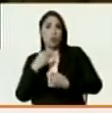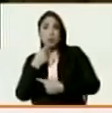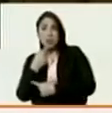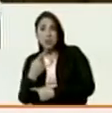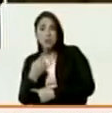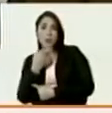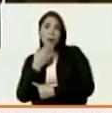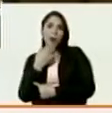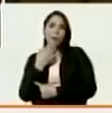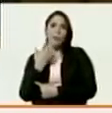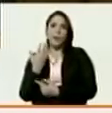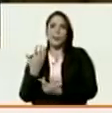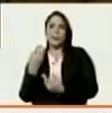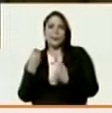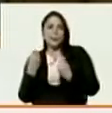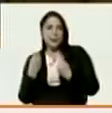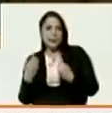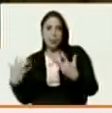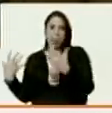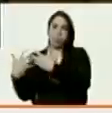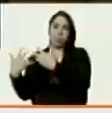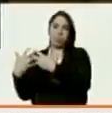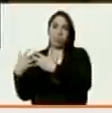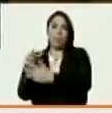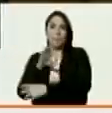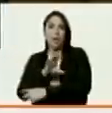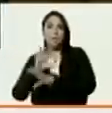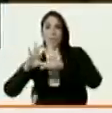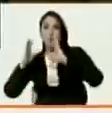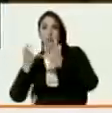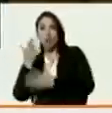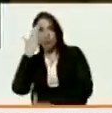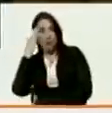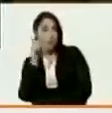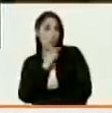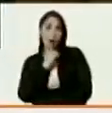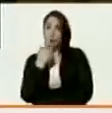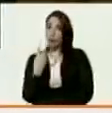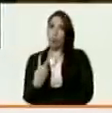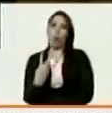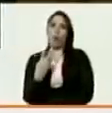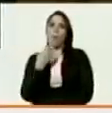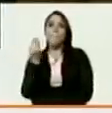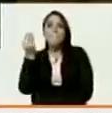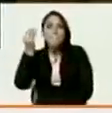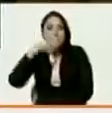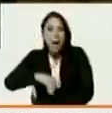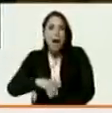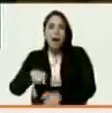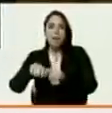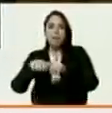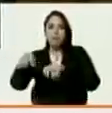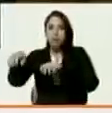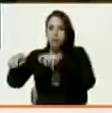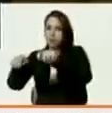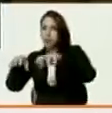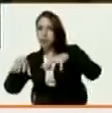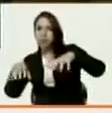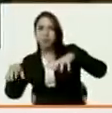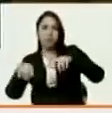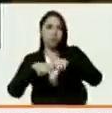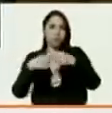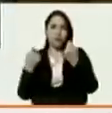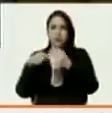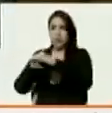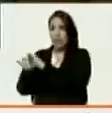están en conflicto, pero el país y el mundo sabe que no son dos pedazos, que son más de dos pedazos, que están